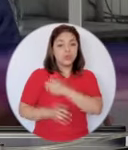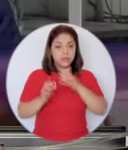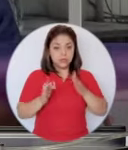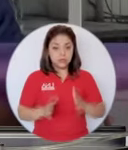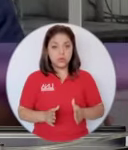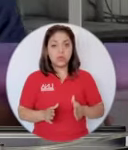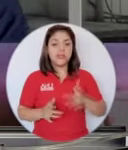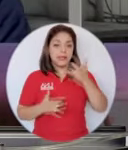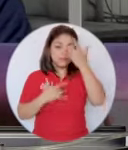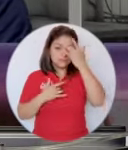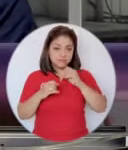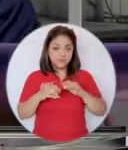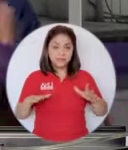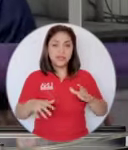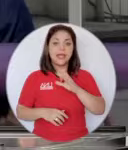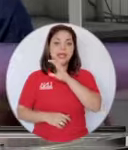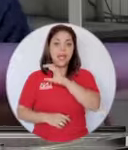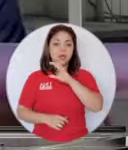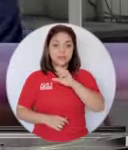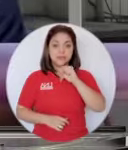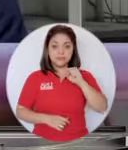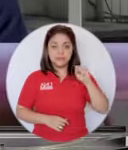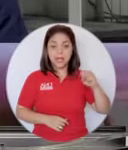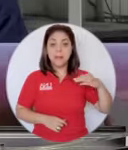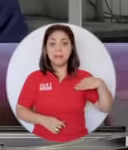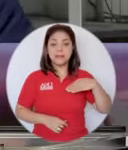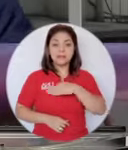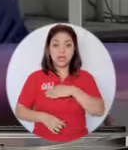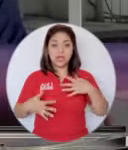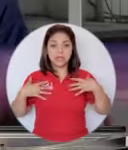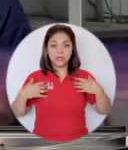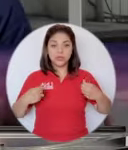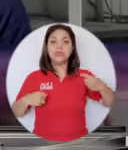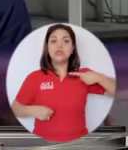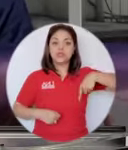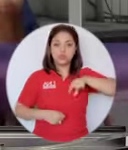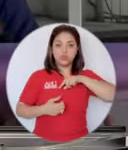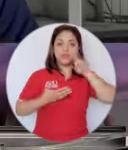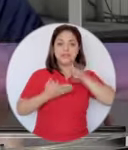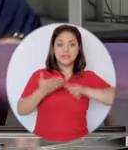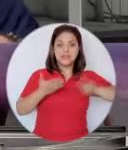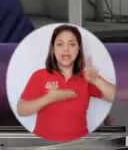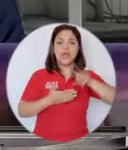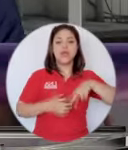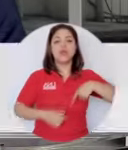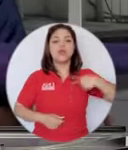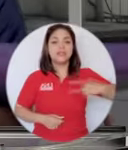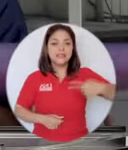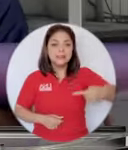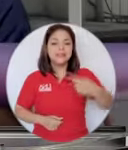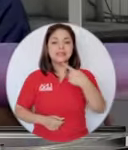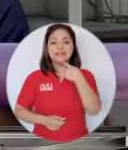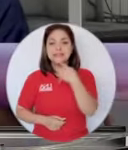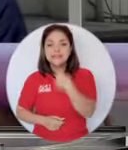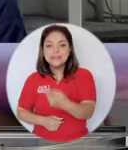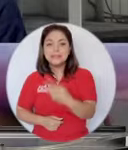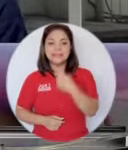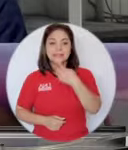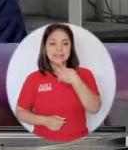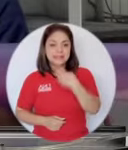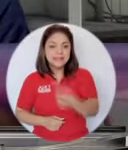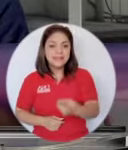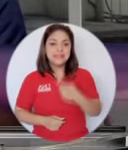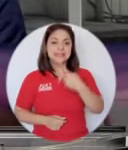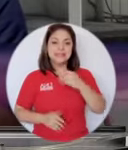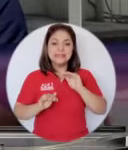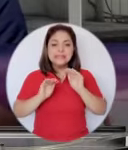Vacunación y Epidemiología, el personal de la Caja Costarricense de Seguro Social, del Ministerio de Salud y nosotros, constantemente